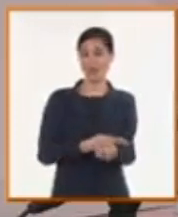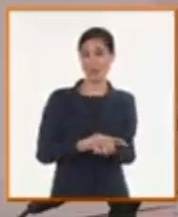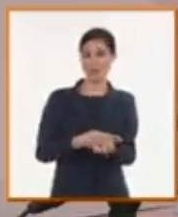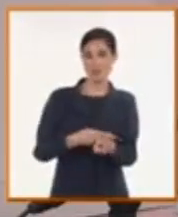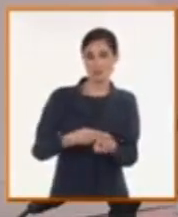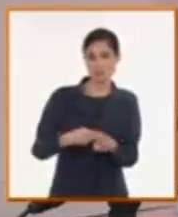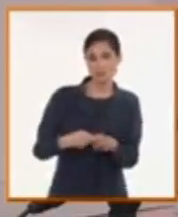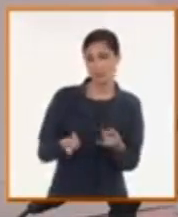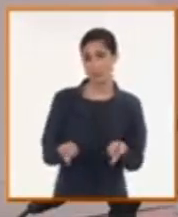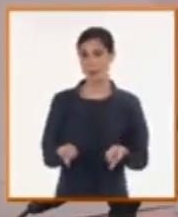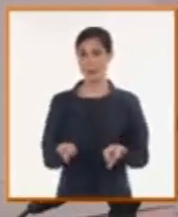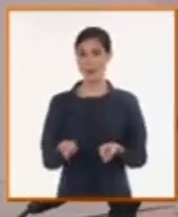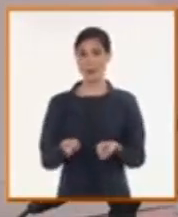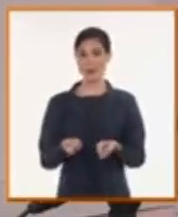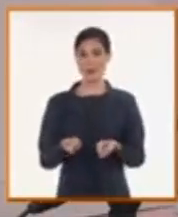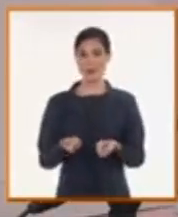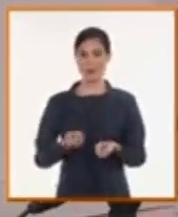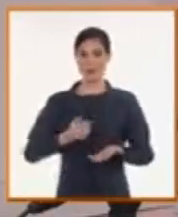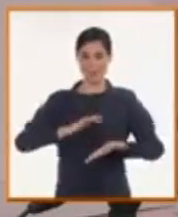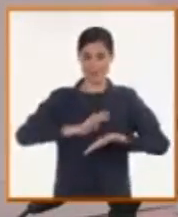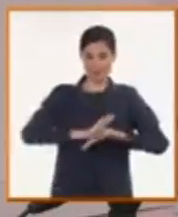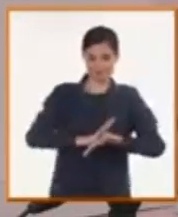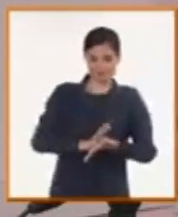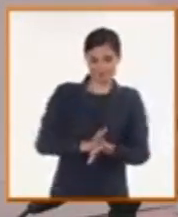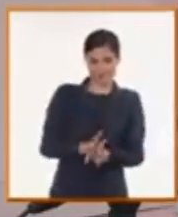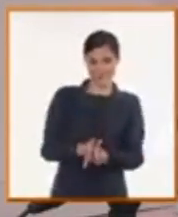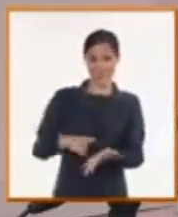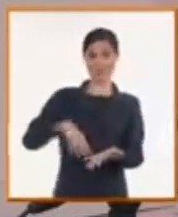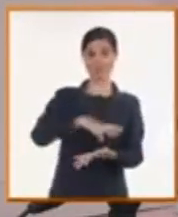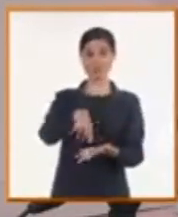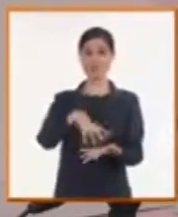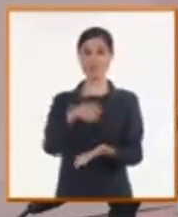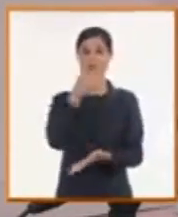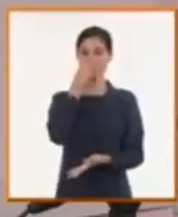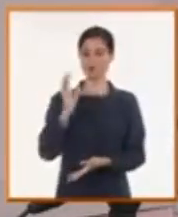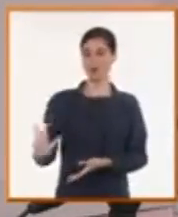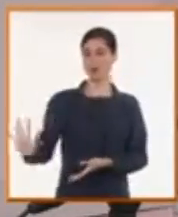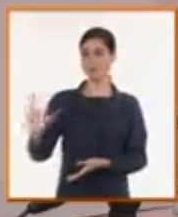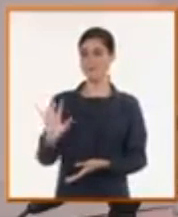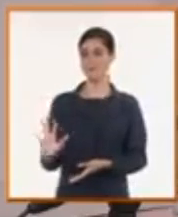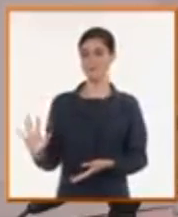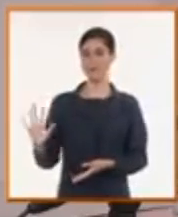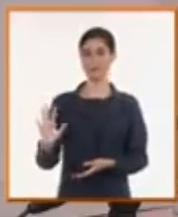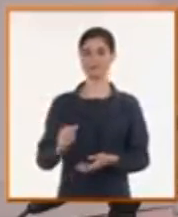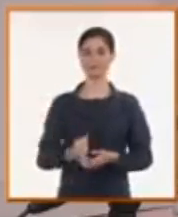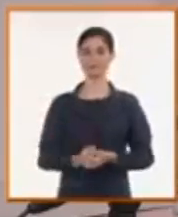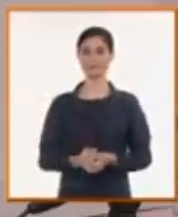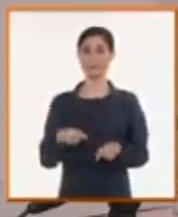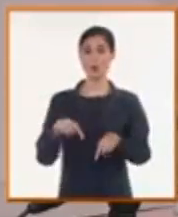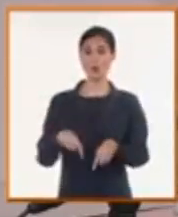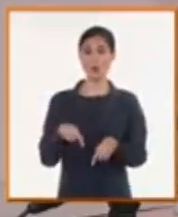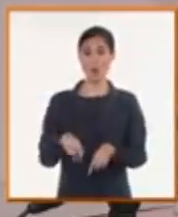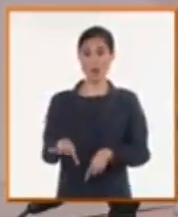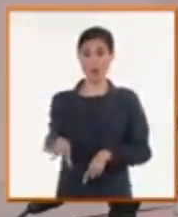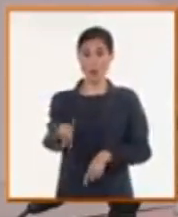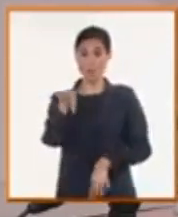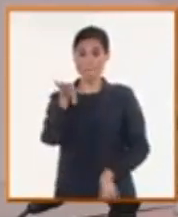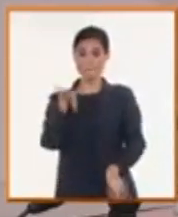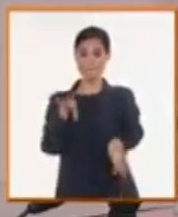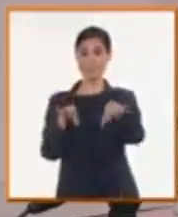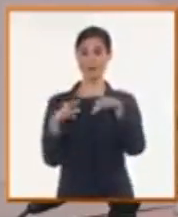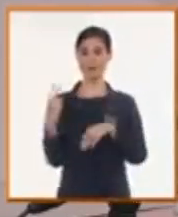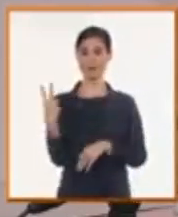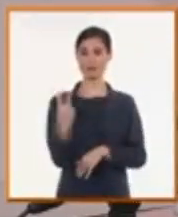tanta injusticia, de siglos de injusticia en el África Austral. Tengo dos invitados esta tarde para presentarles un